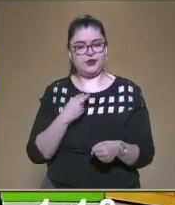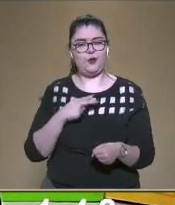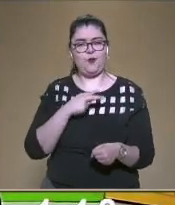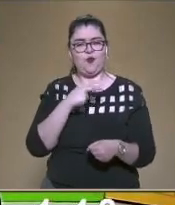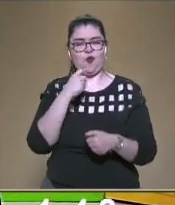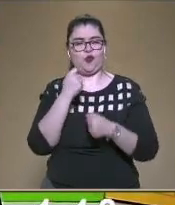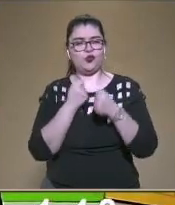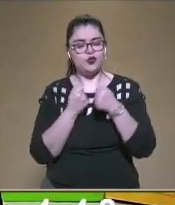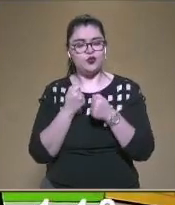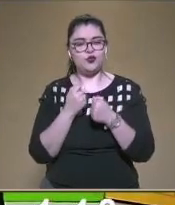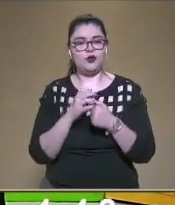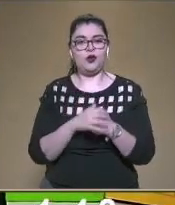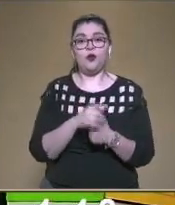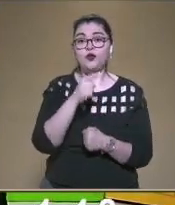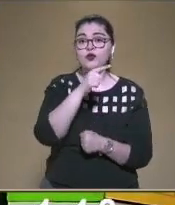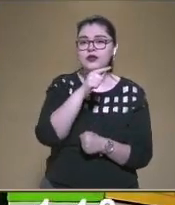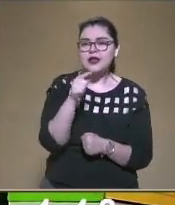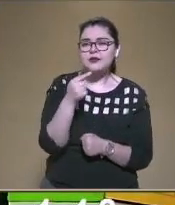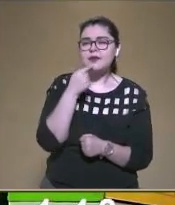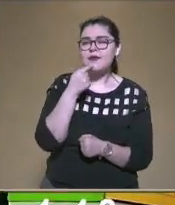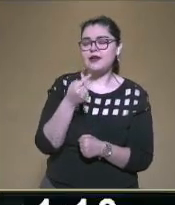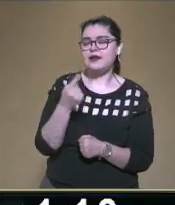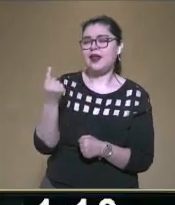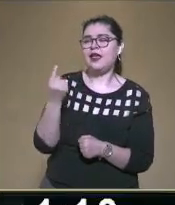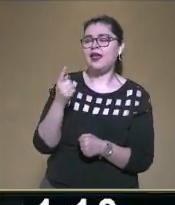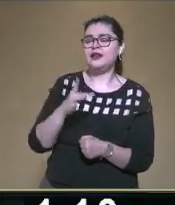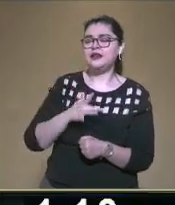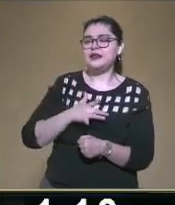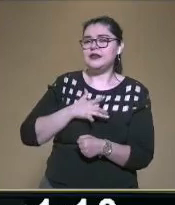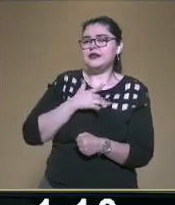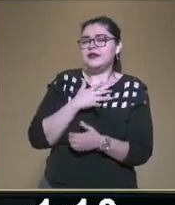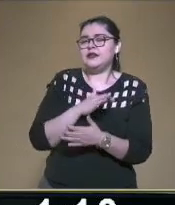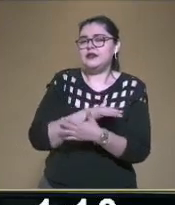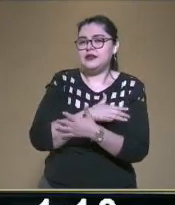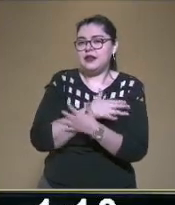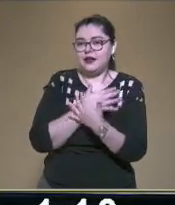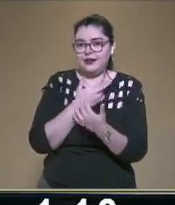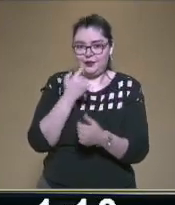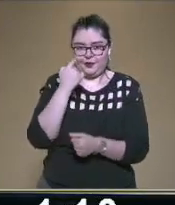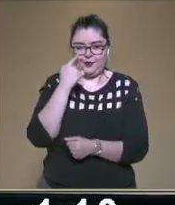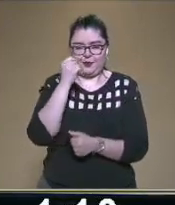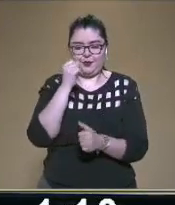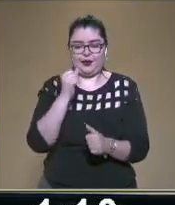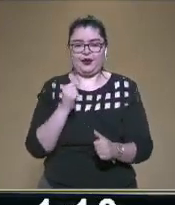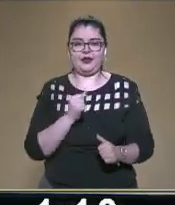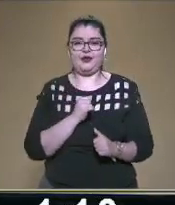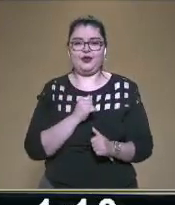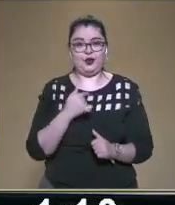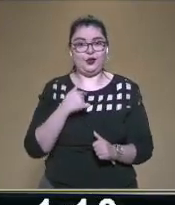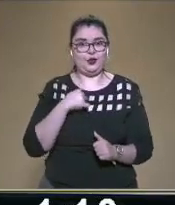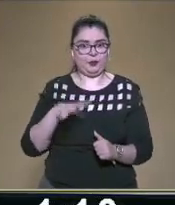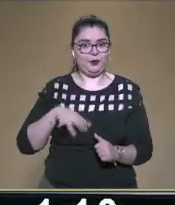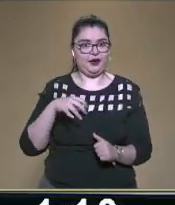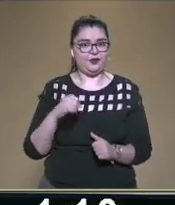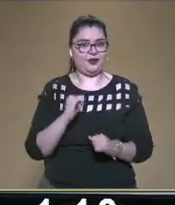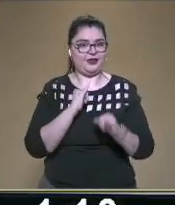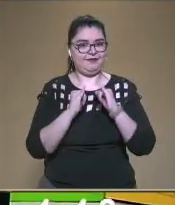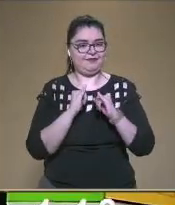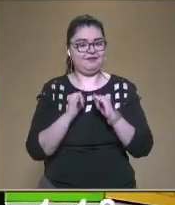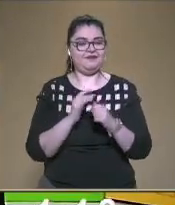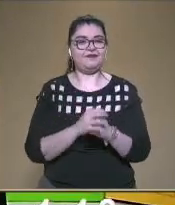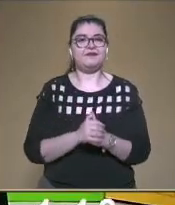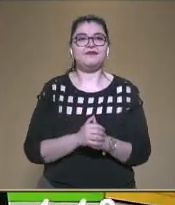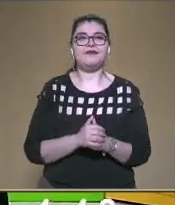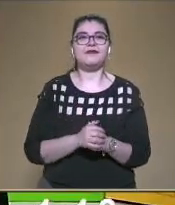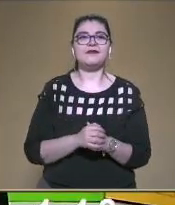van a mencionar qué sentimiento les va a transmitir. Ahí les va. Vamos a poner todo la emoción